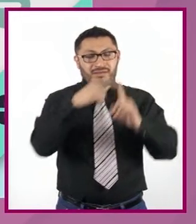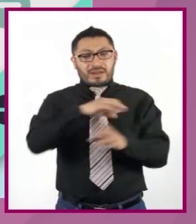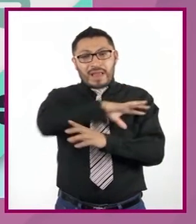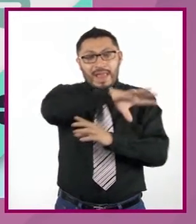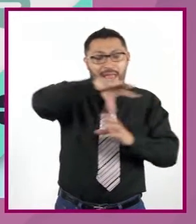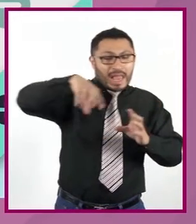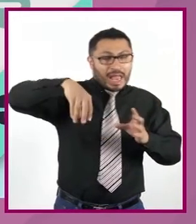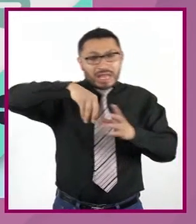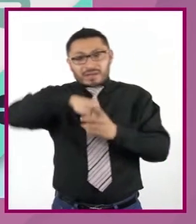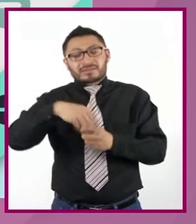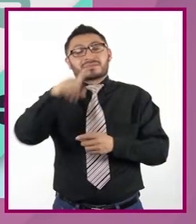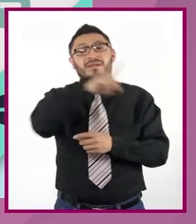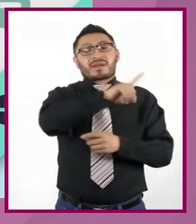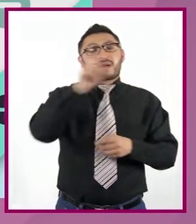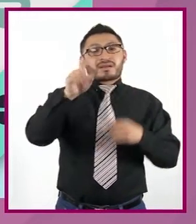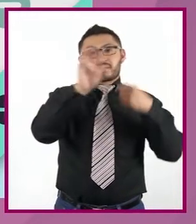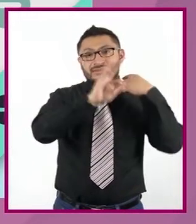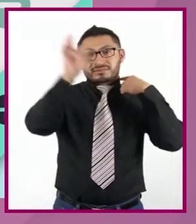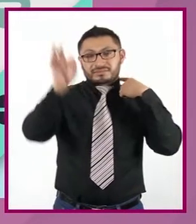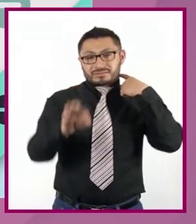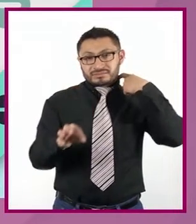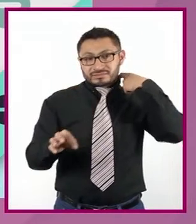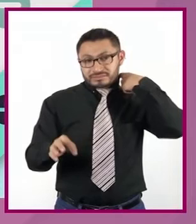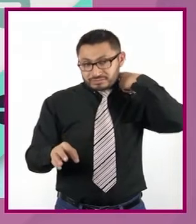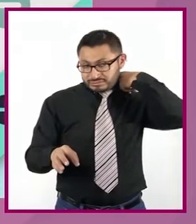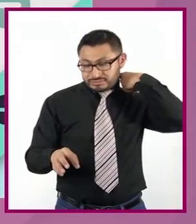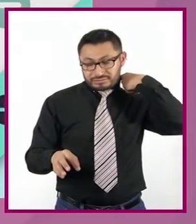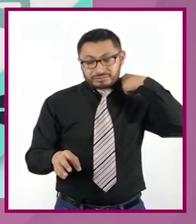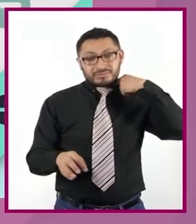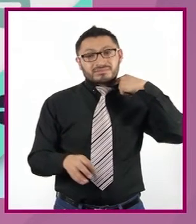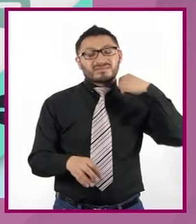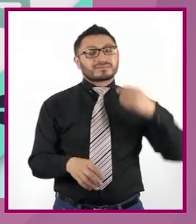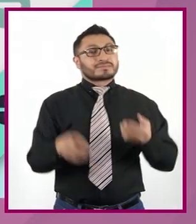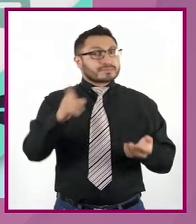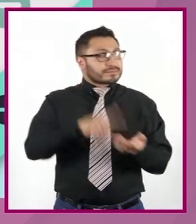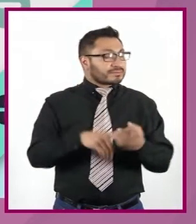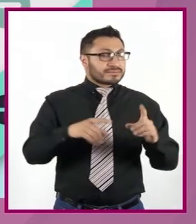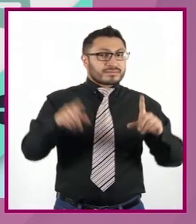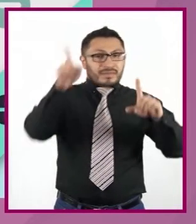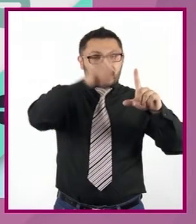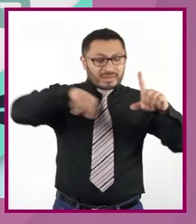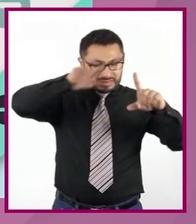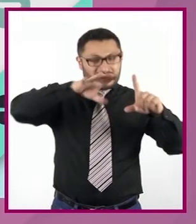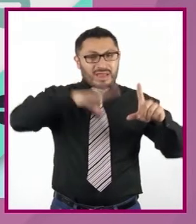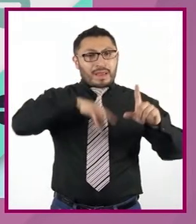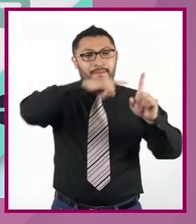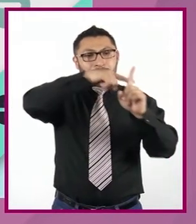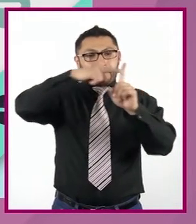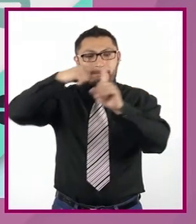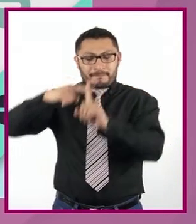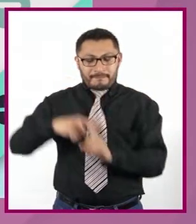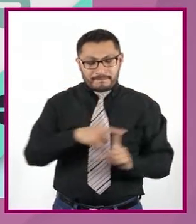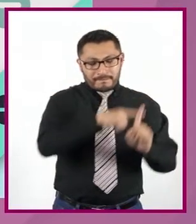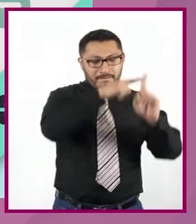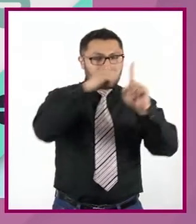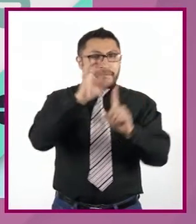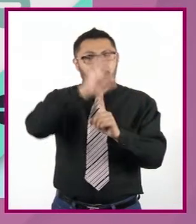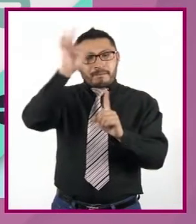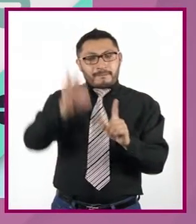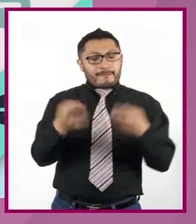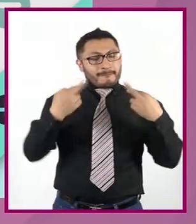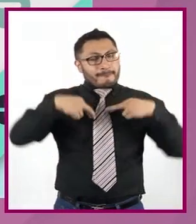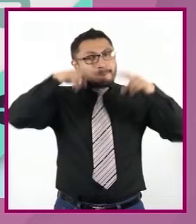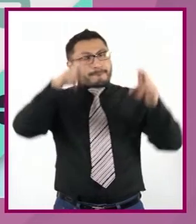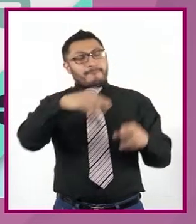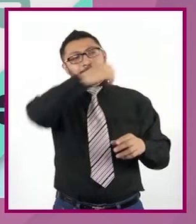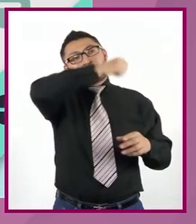los sectores circulares es del 100%? En una gráfica circular, la suma de los porcentajes que representan